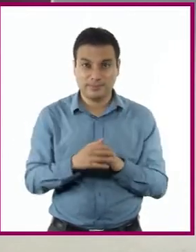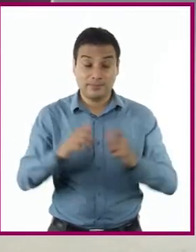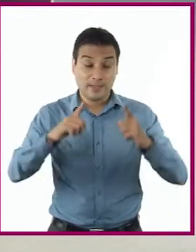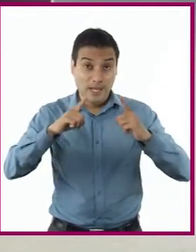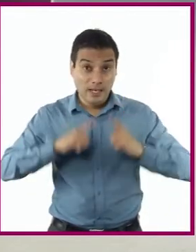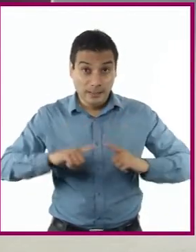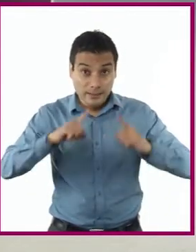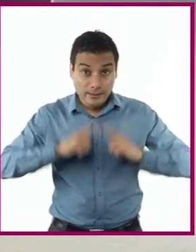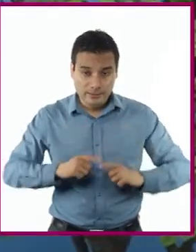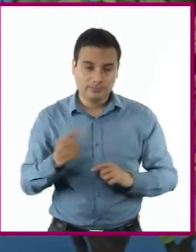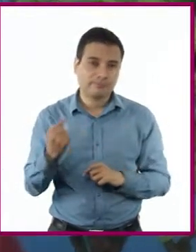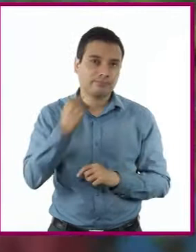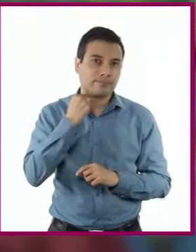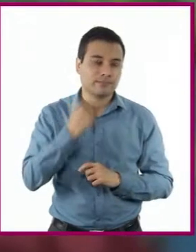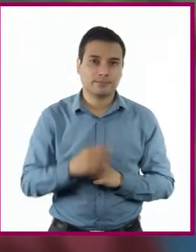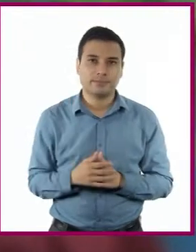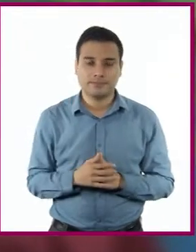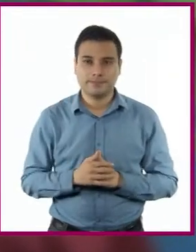fue asesinado.